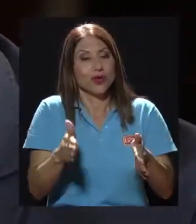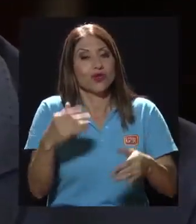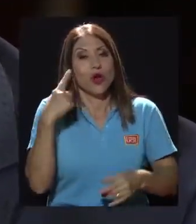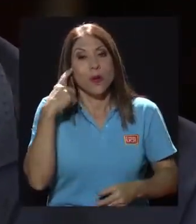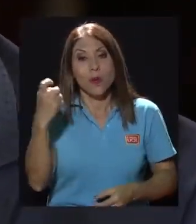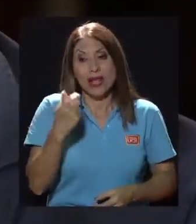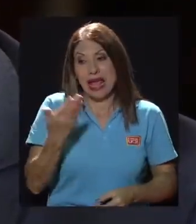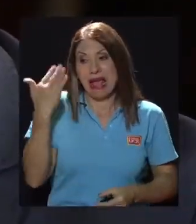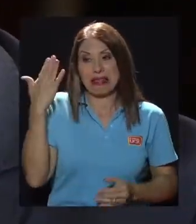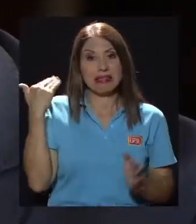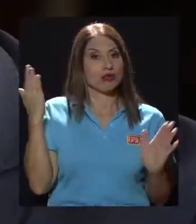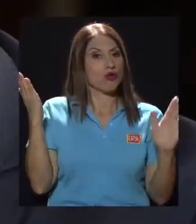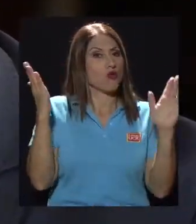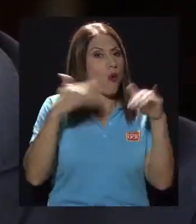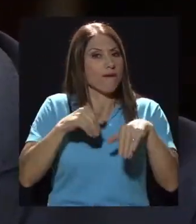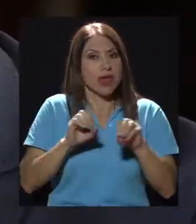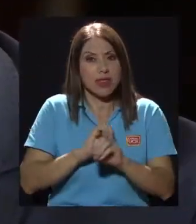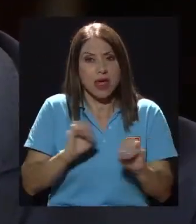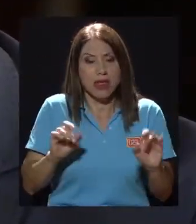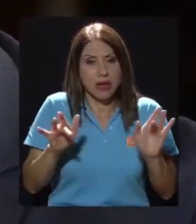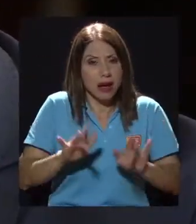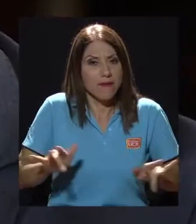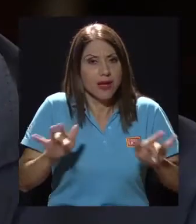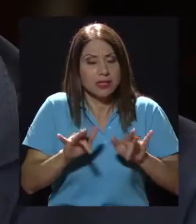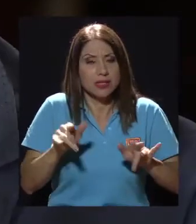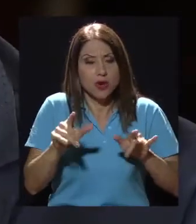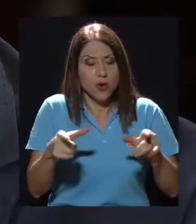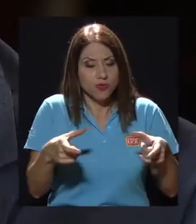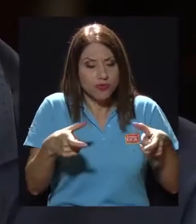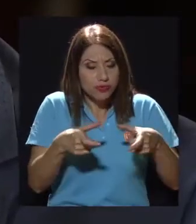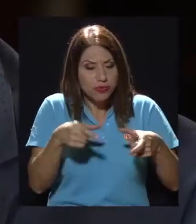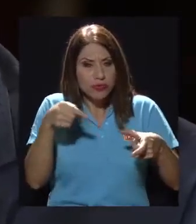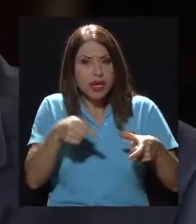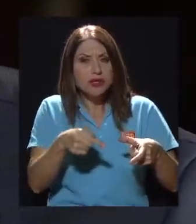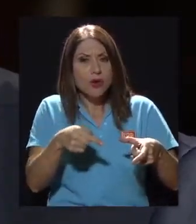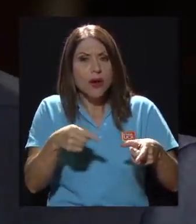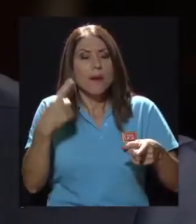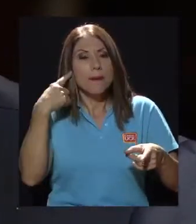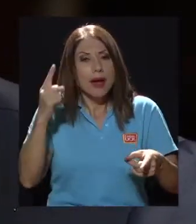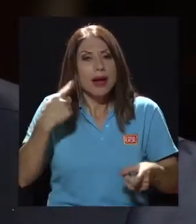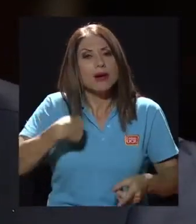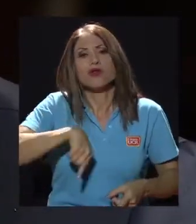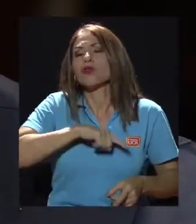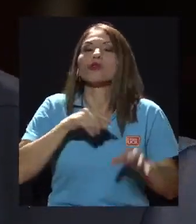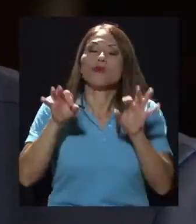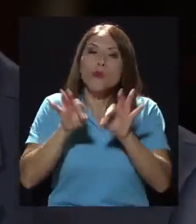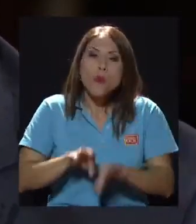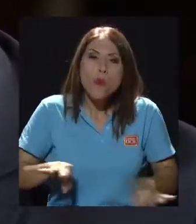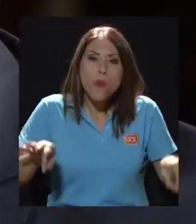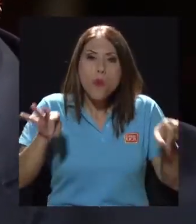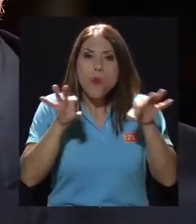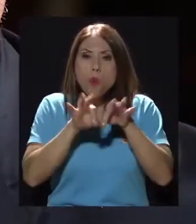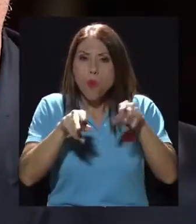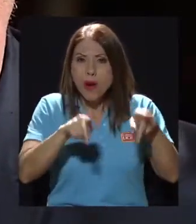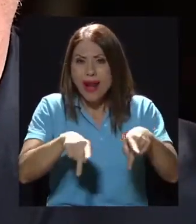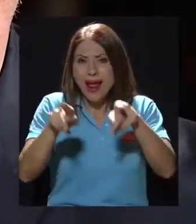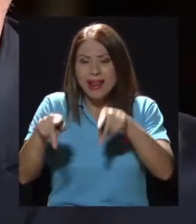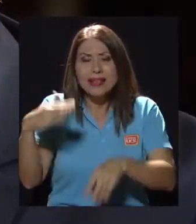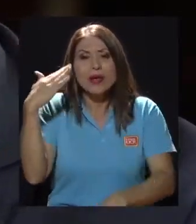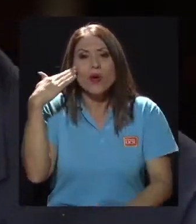no existía grabación de esa obra. Y para nosotros es vital que la gente conozca cuáles